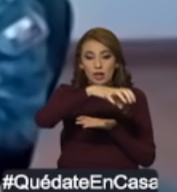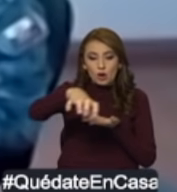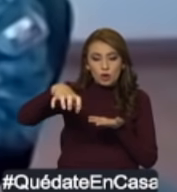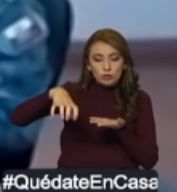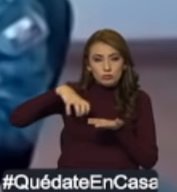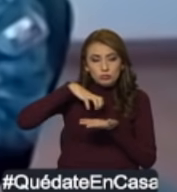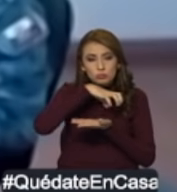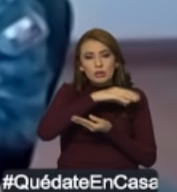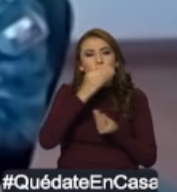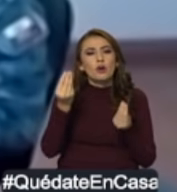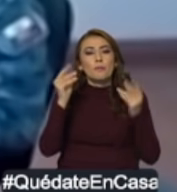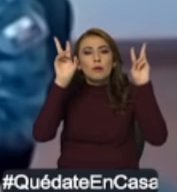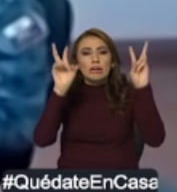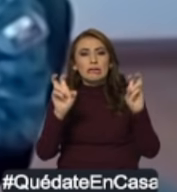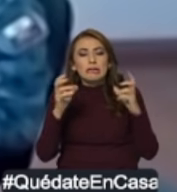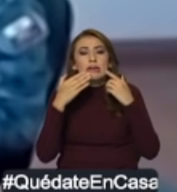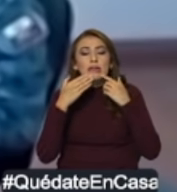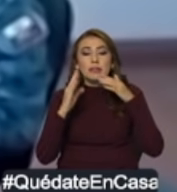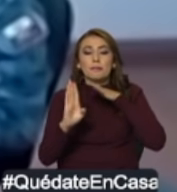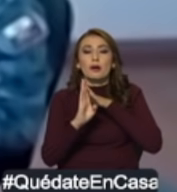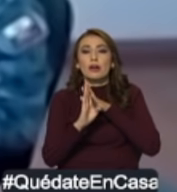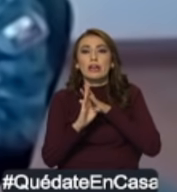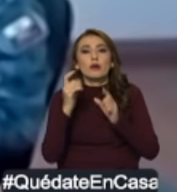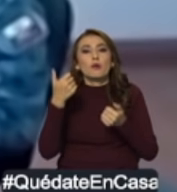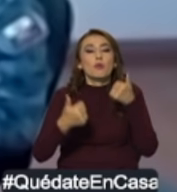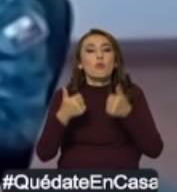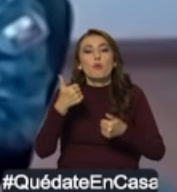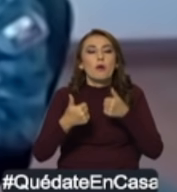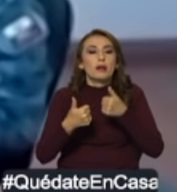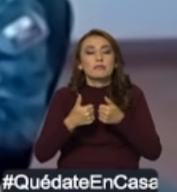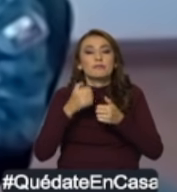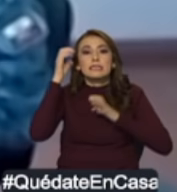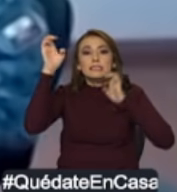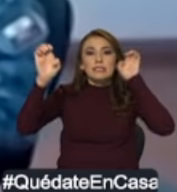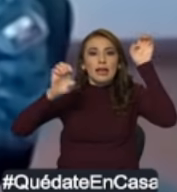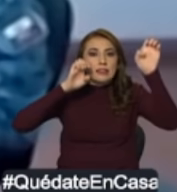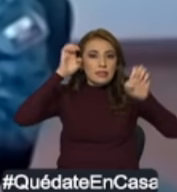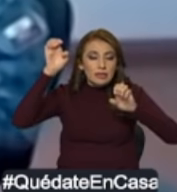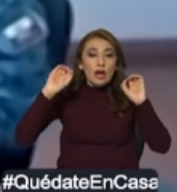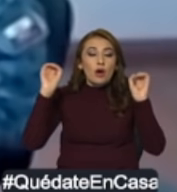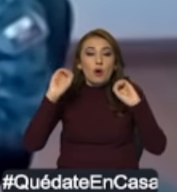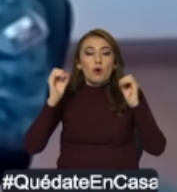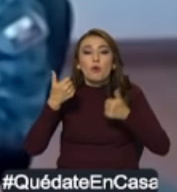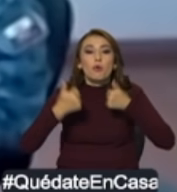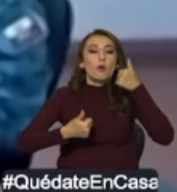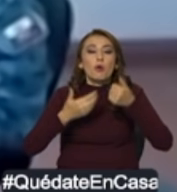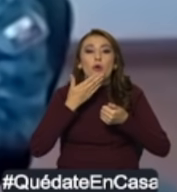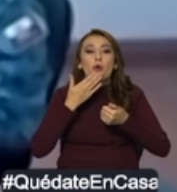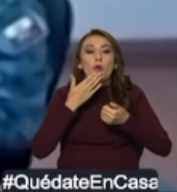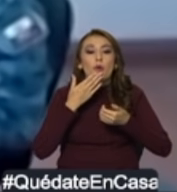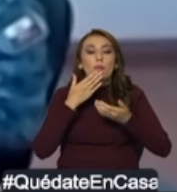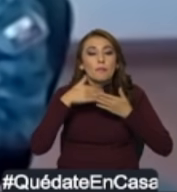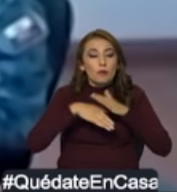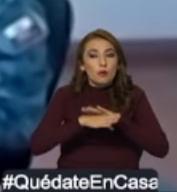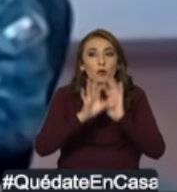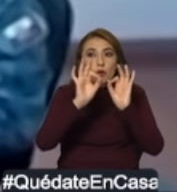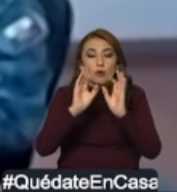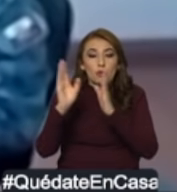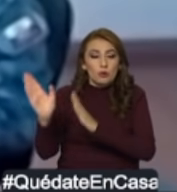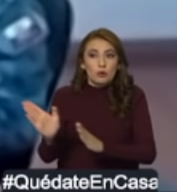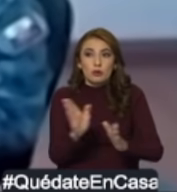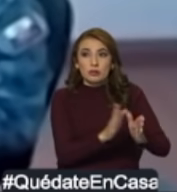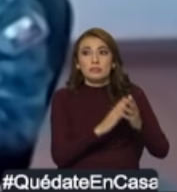estrechamente relacionados con los patrones de movilidad, es decir, entregar una herramienta dinámica. A continuación le doy la palabra